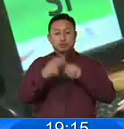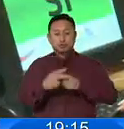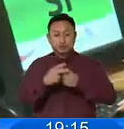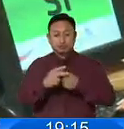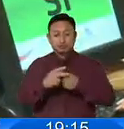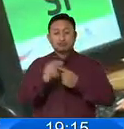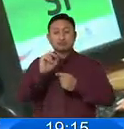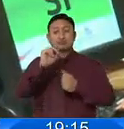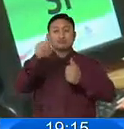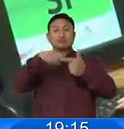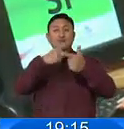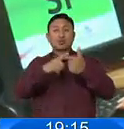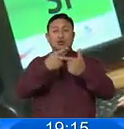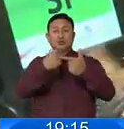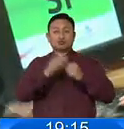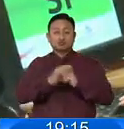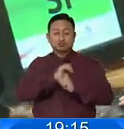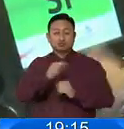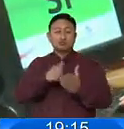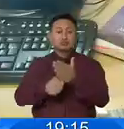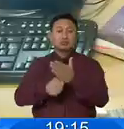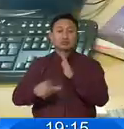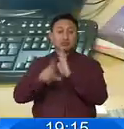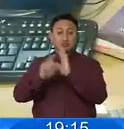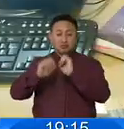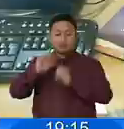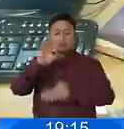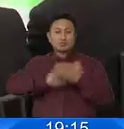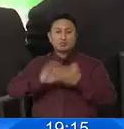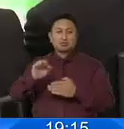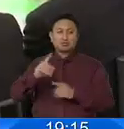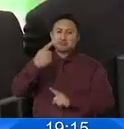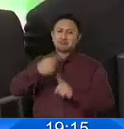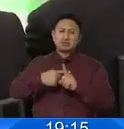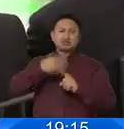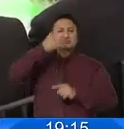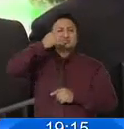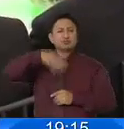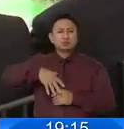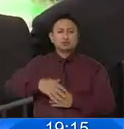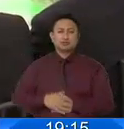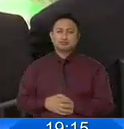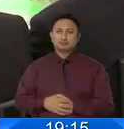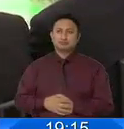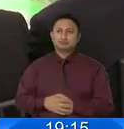se tiene previsto que sea por el Ministerio de la Ley en septiembre. En Quito informó Andrea Orbe.